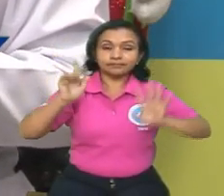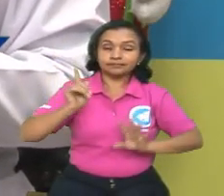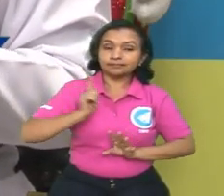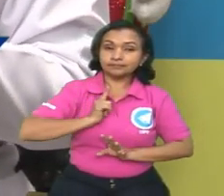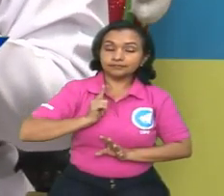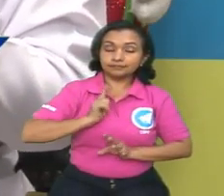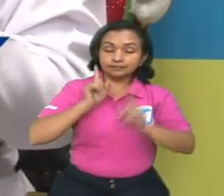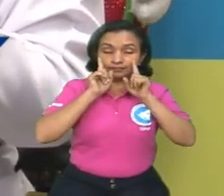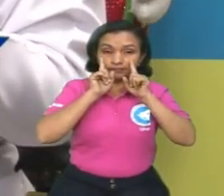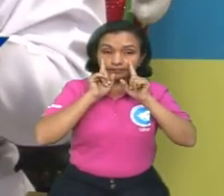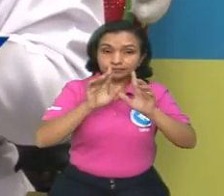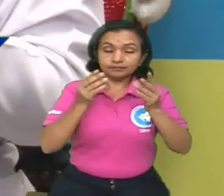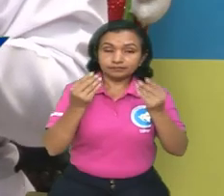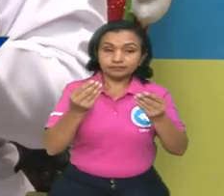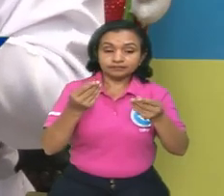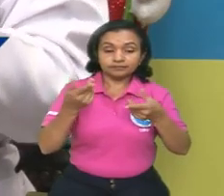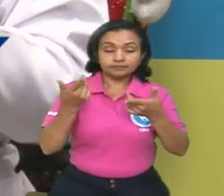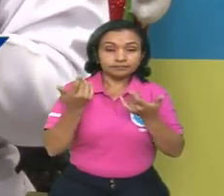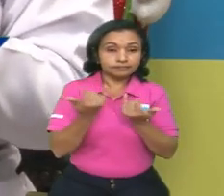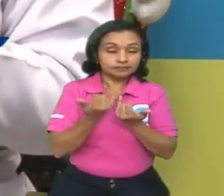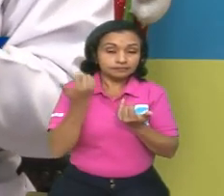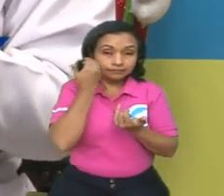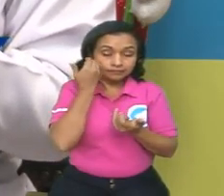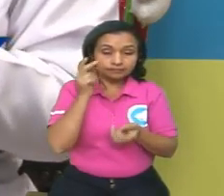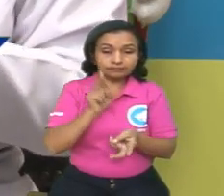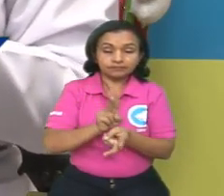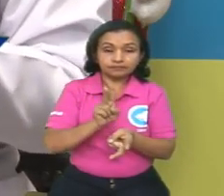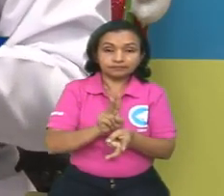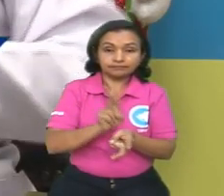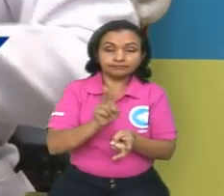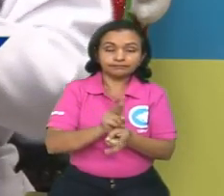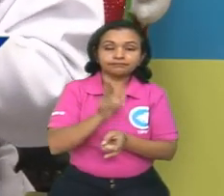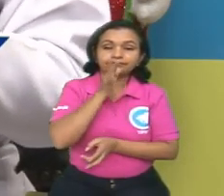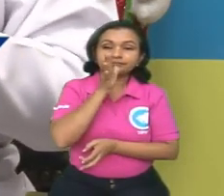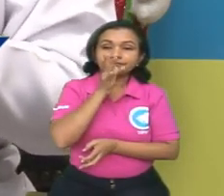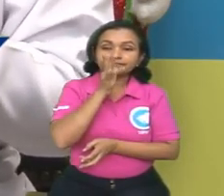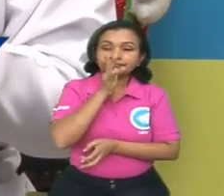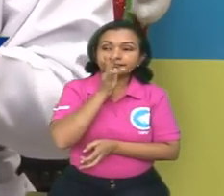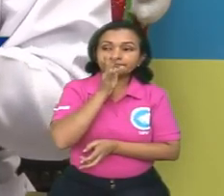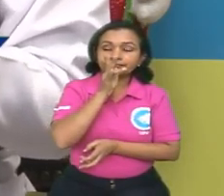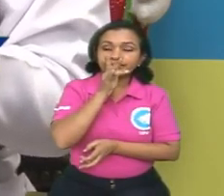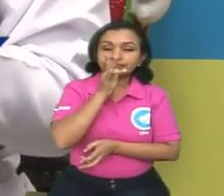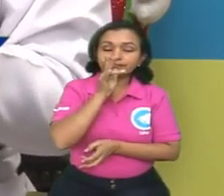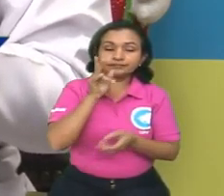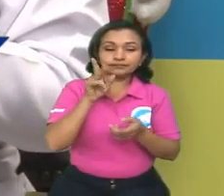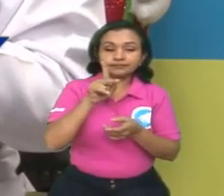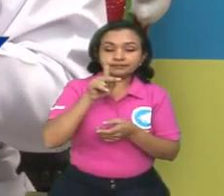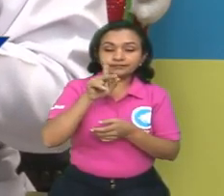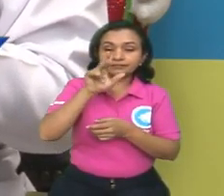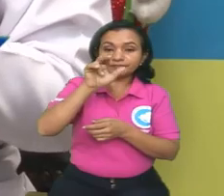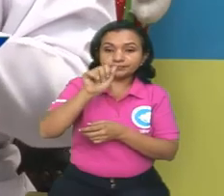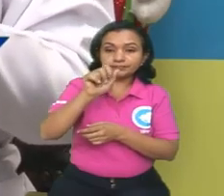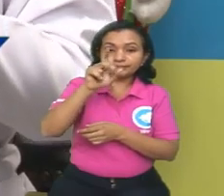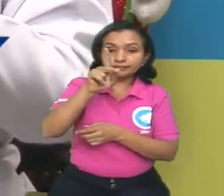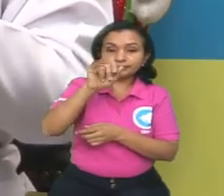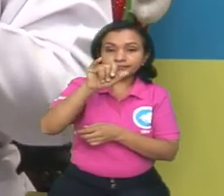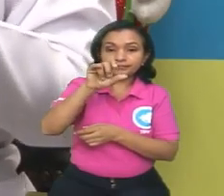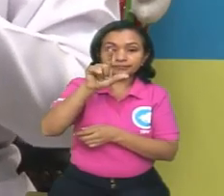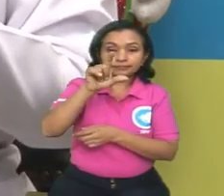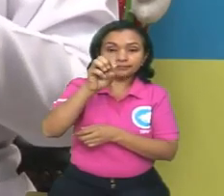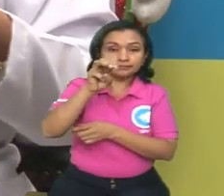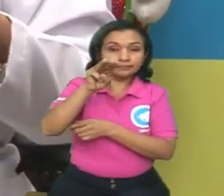mucho cuidado, porque si hay virus, iniciamos nuestra vida sexual activa temprana. Tenemos el virus del papiloma humano a los que nos expusimos, y